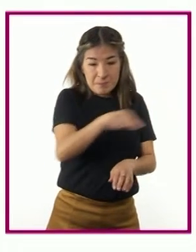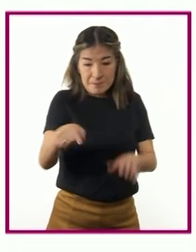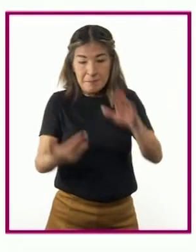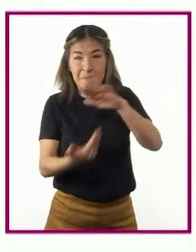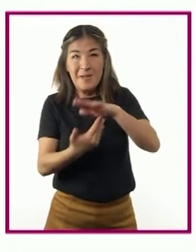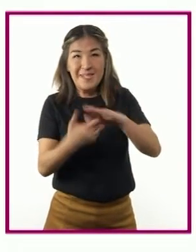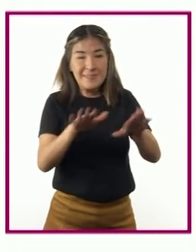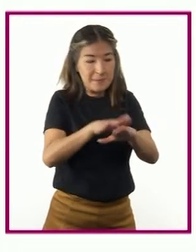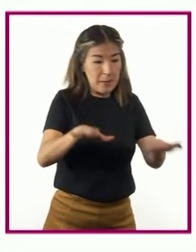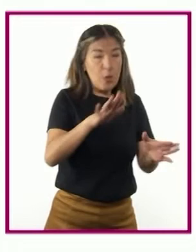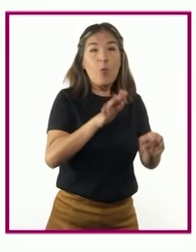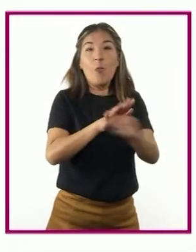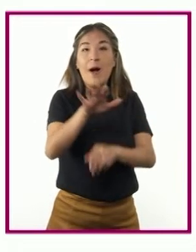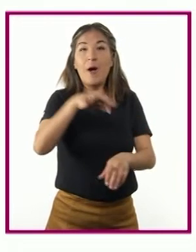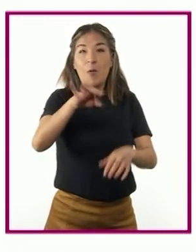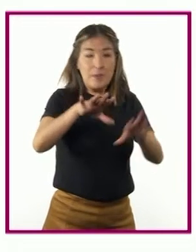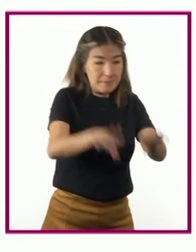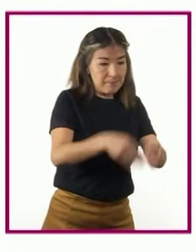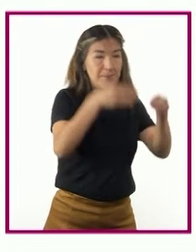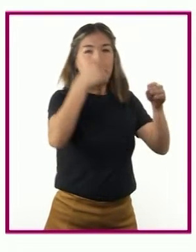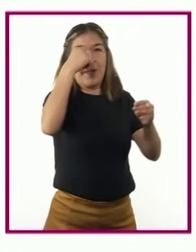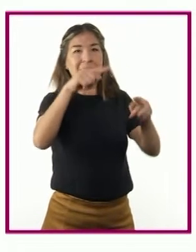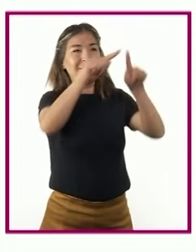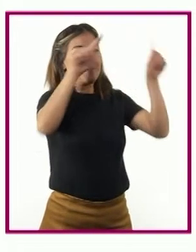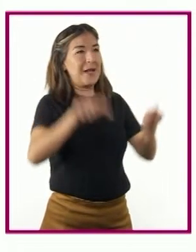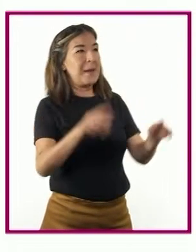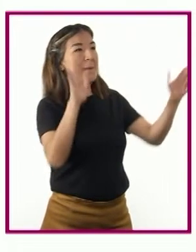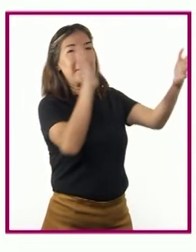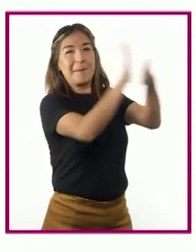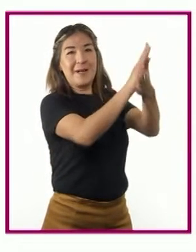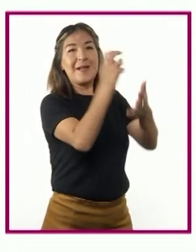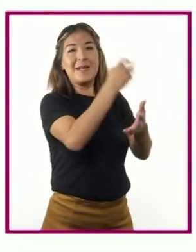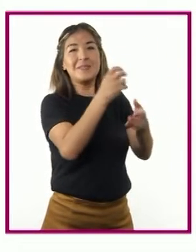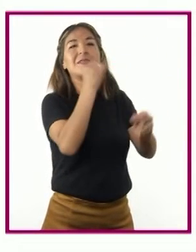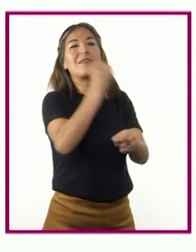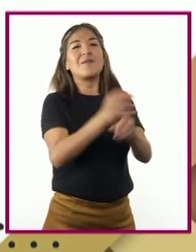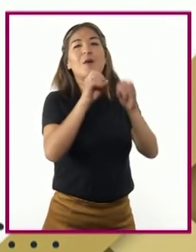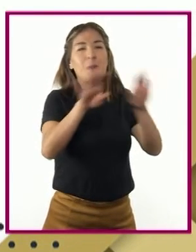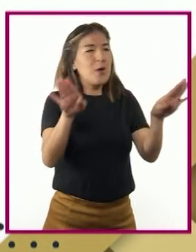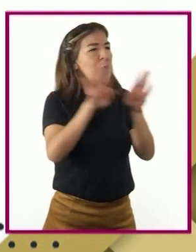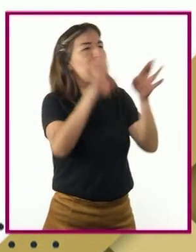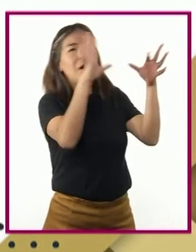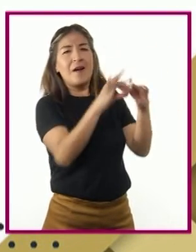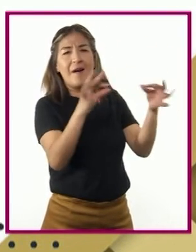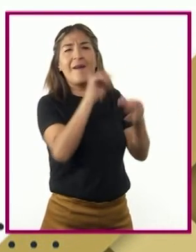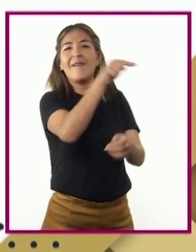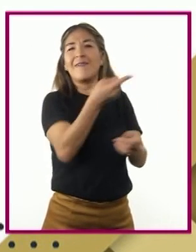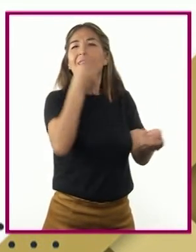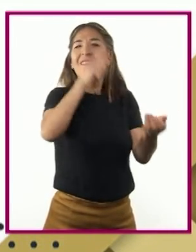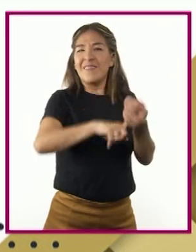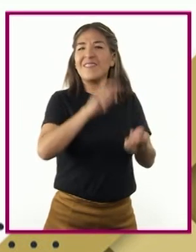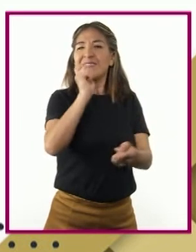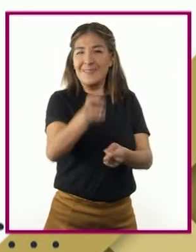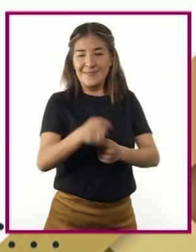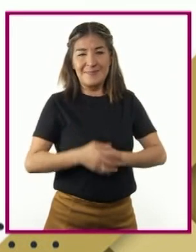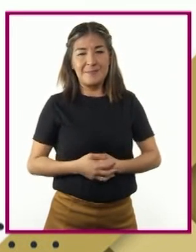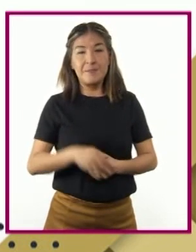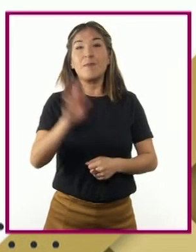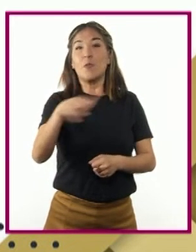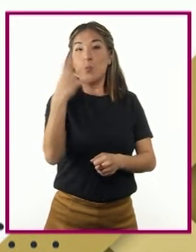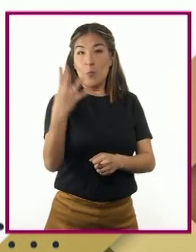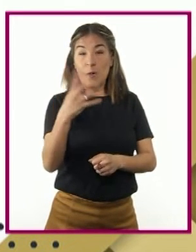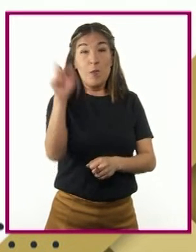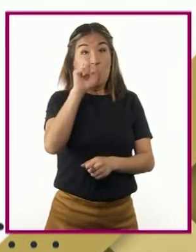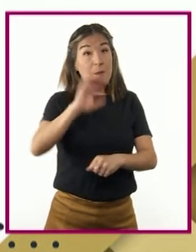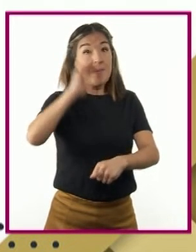escritorio y regresar al pizarrón para pegar nuestra información que explique perfectamente nuestra gráfica. 4. Al